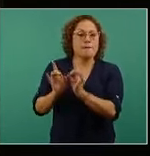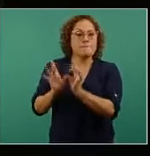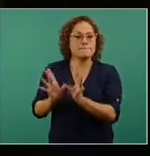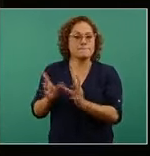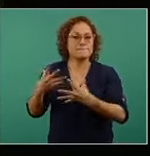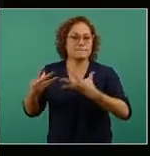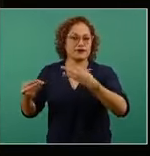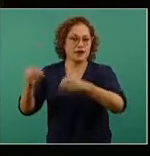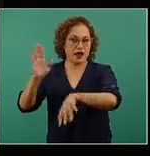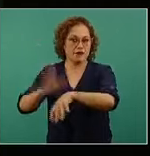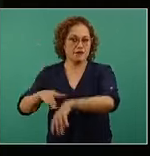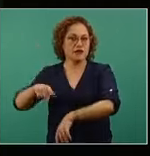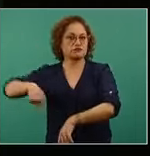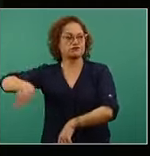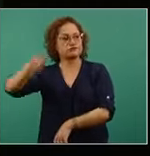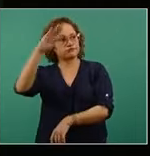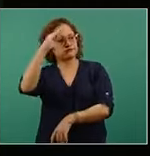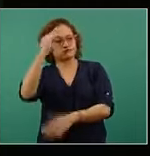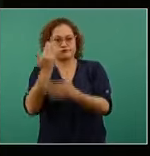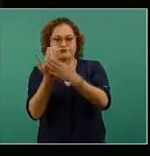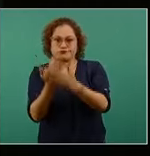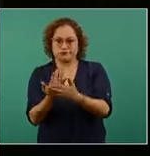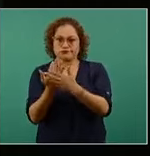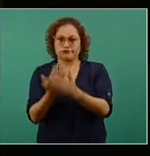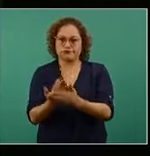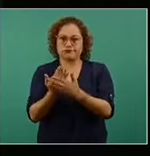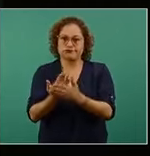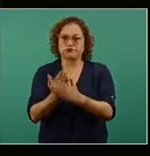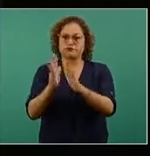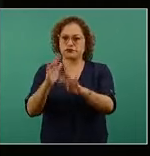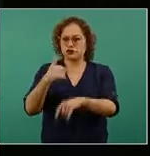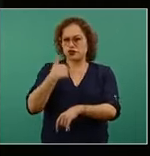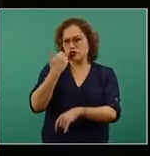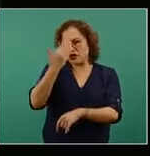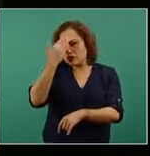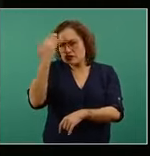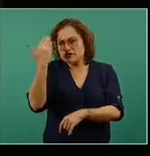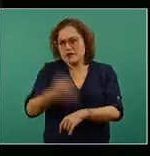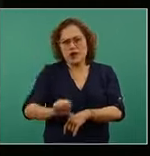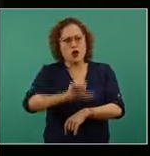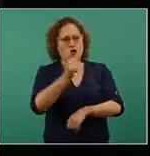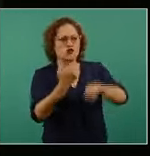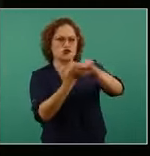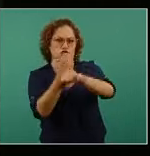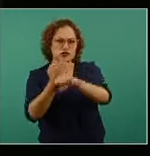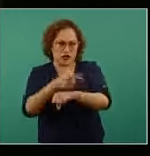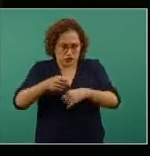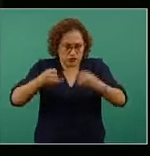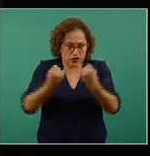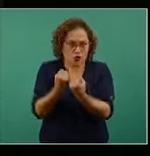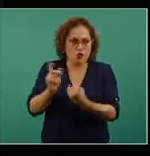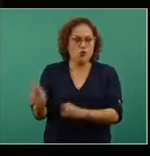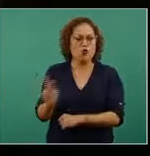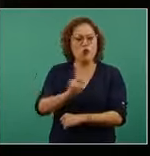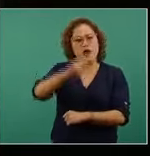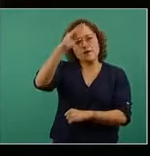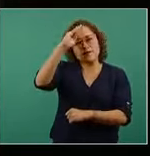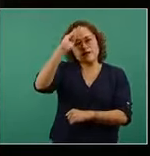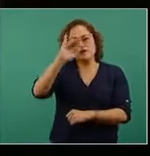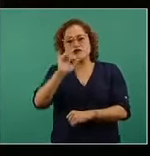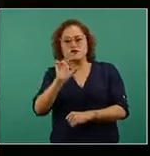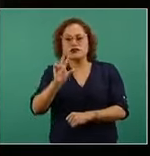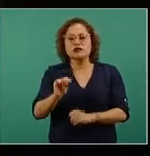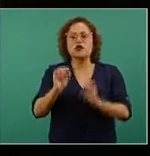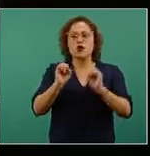abrir entonces saber si si hay otras entidades que tienen en este caso en este supuesto no saber si tienen sí tienen